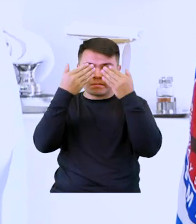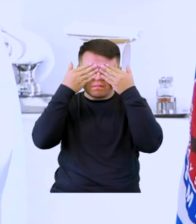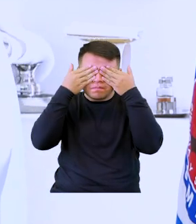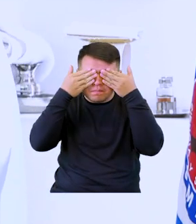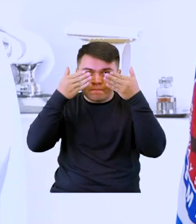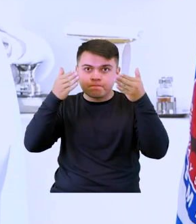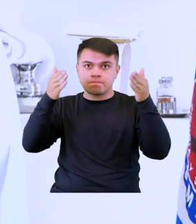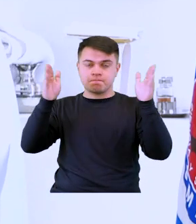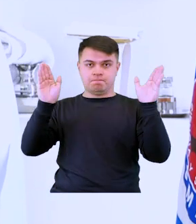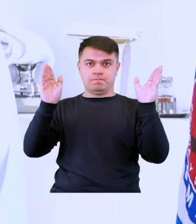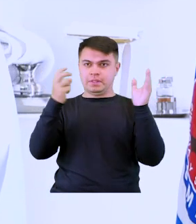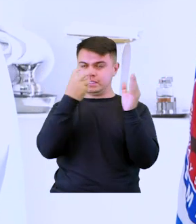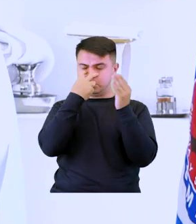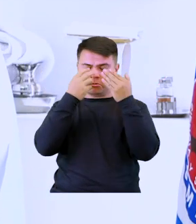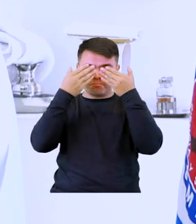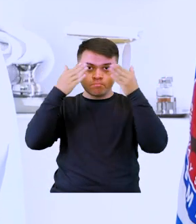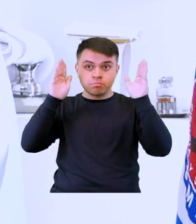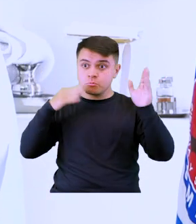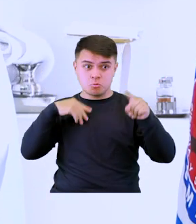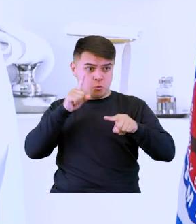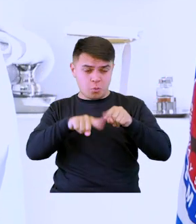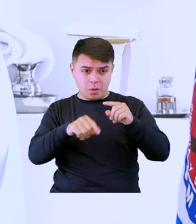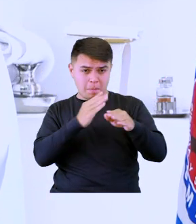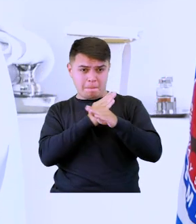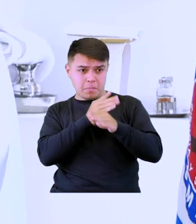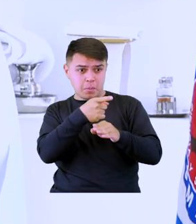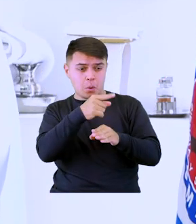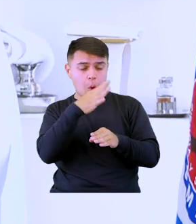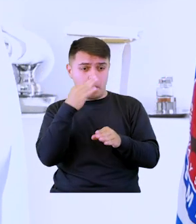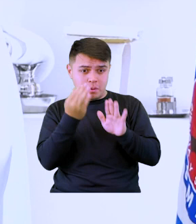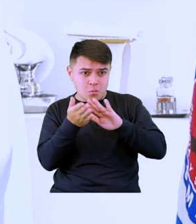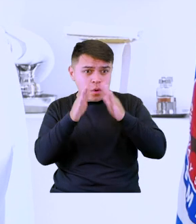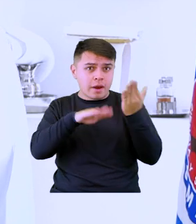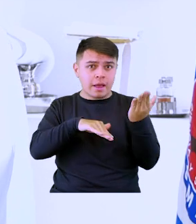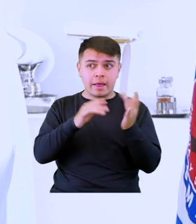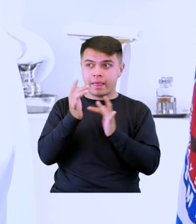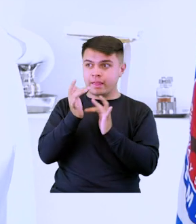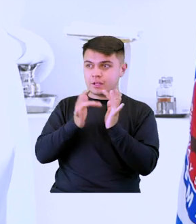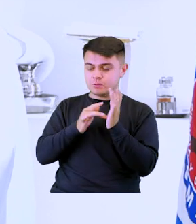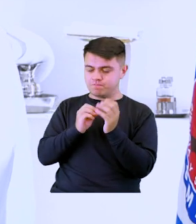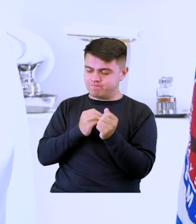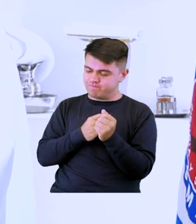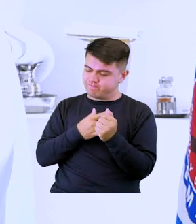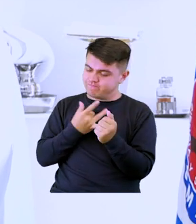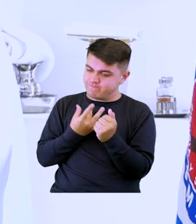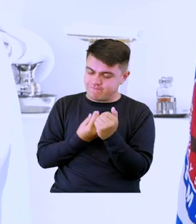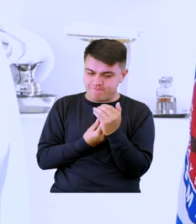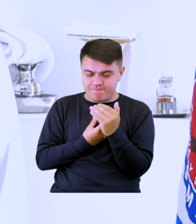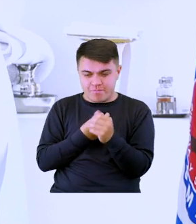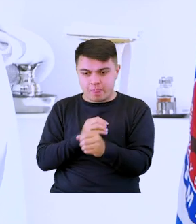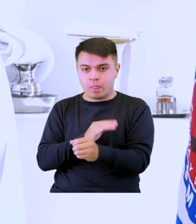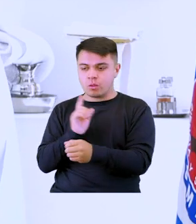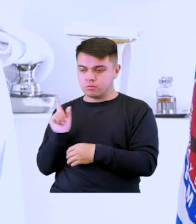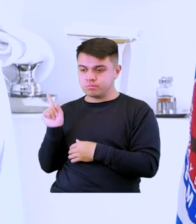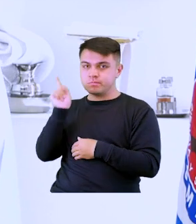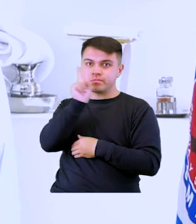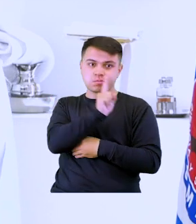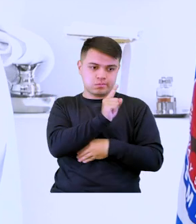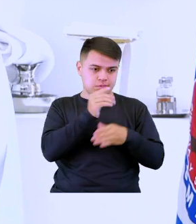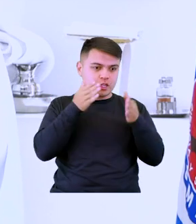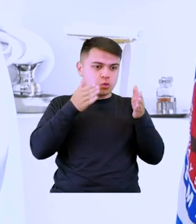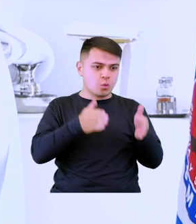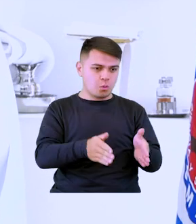ojos a un ciego no podía haber impedido que éste muriera? Jesús, conmovido de nuevo en su interior, llegó a la tumba. Era